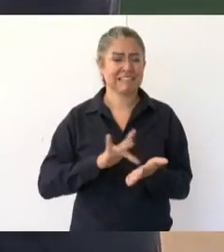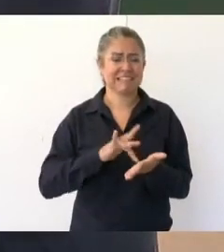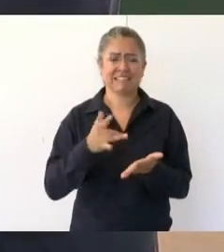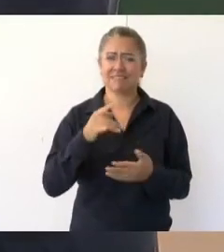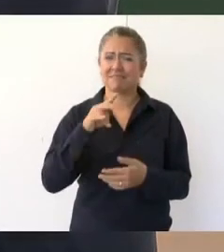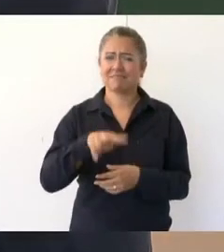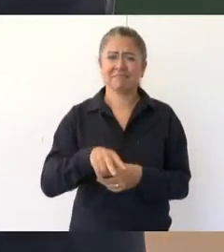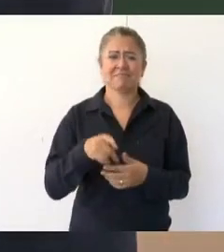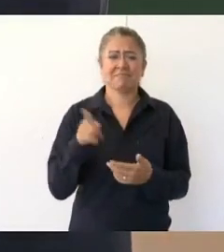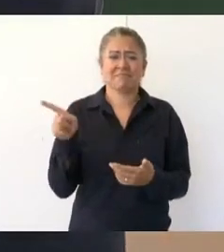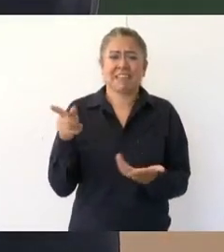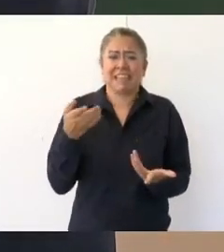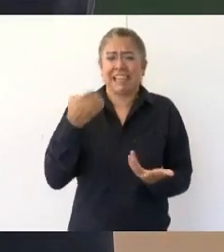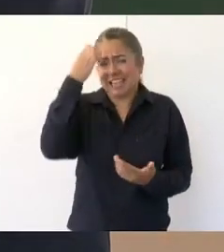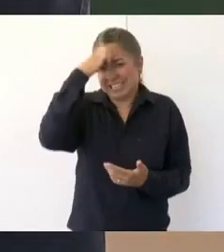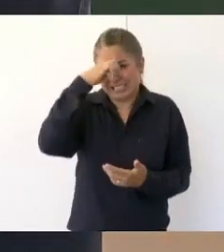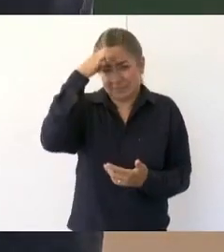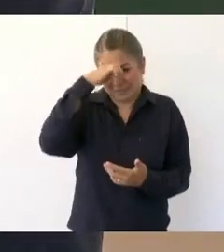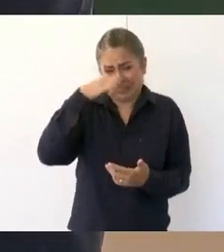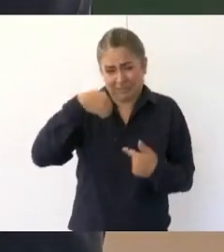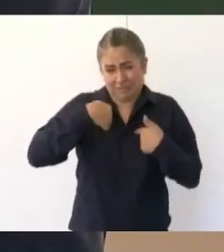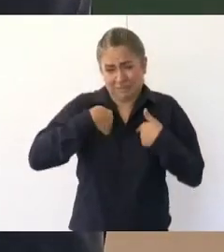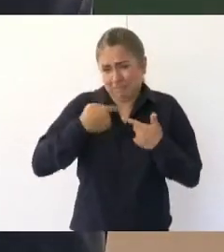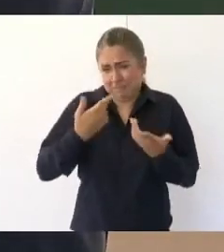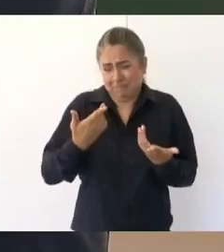la experiencia que tengo